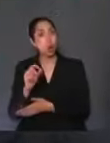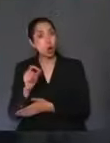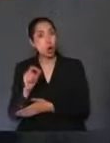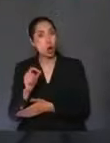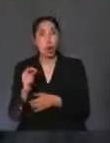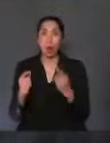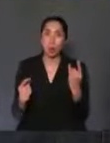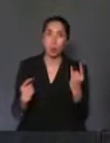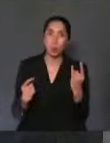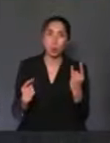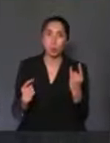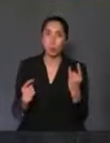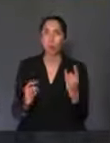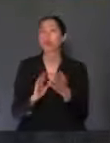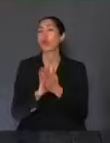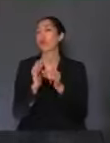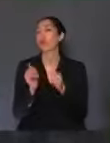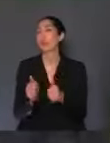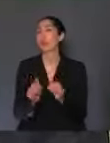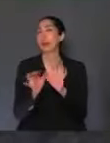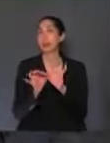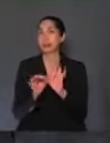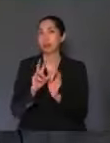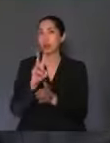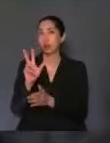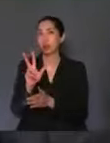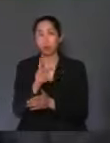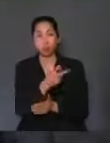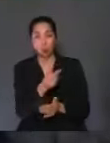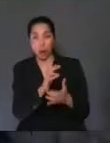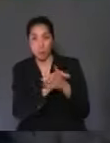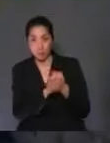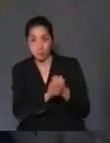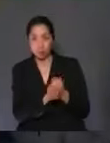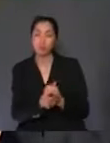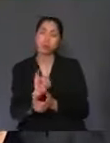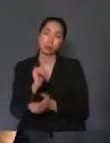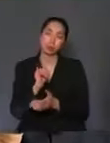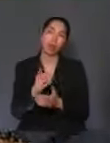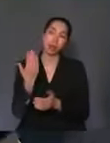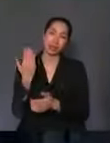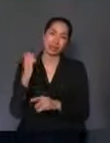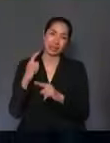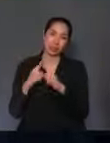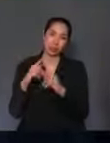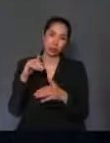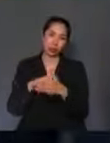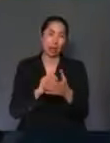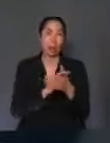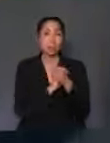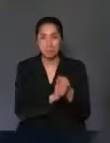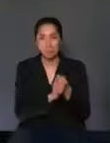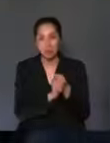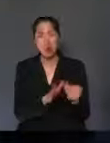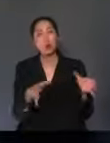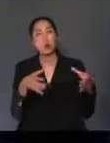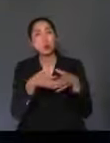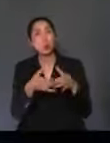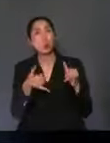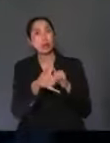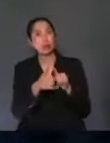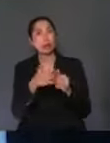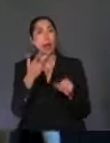están? Bien, todo bien, gracias a Dios. ¿Son amigos? Sí, nos hicimos buenos amigos acá en la votación, tenemos un grupo, así que bien organizado, ya hay cafecito,